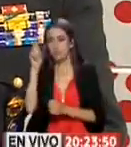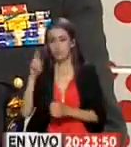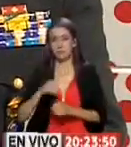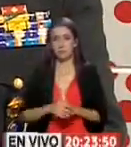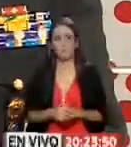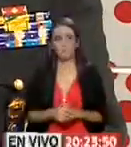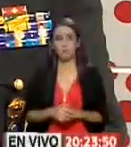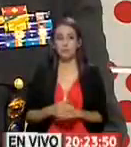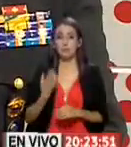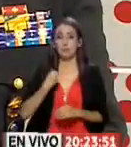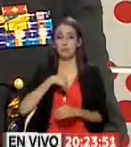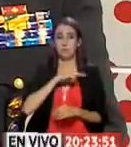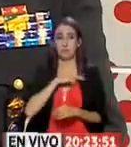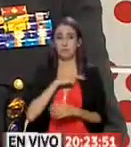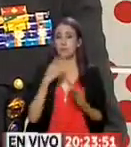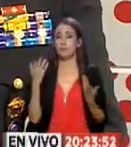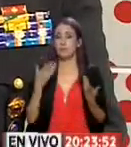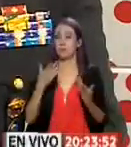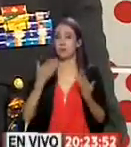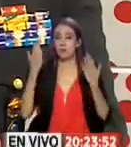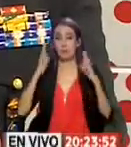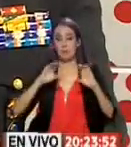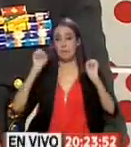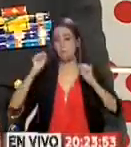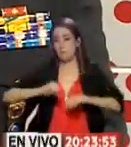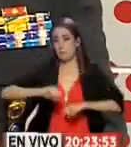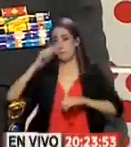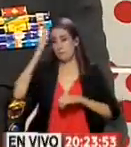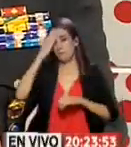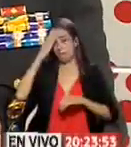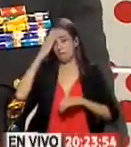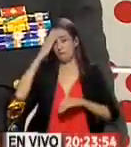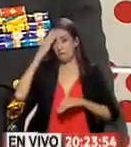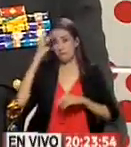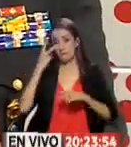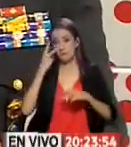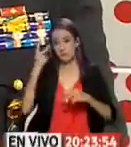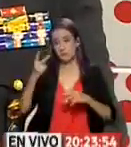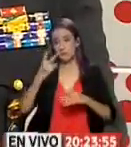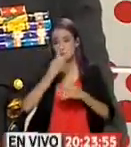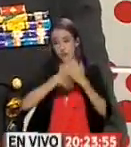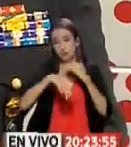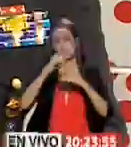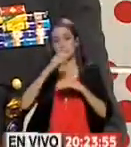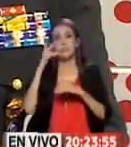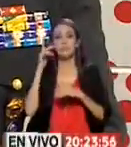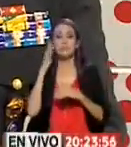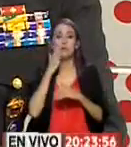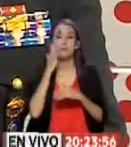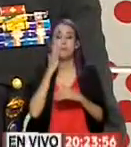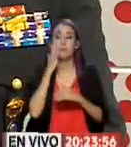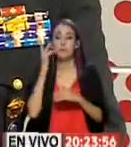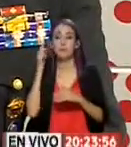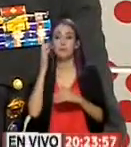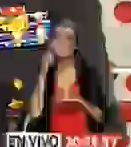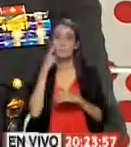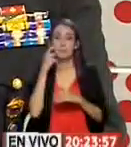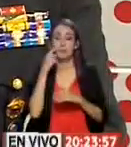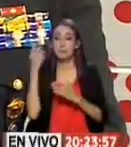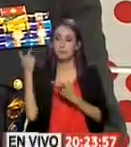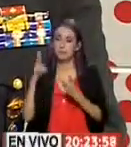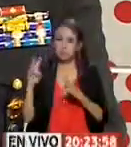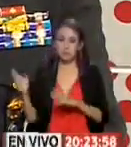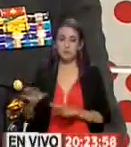Cenepa. Para nosotros era saber que podíamos ir a ver a los ojos a nuestros hijos, a nuestros padres, que habíamos cumplido con